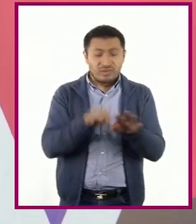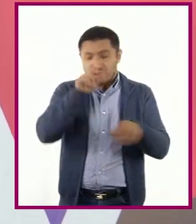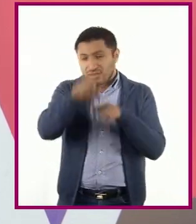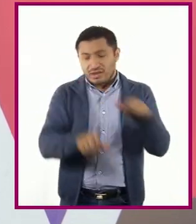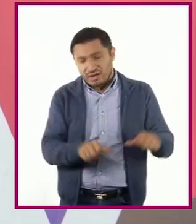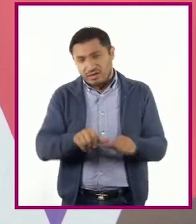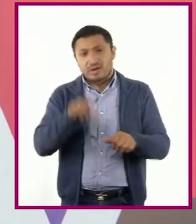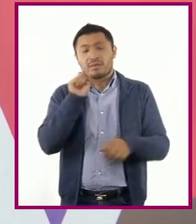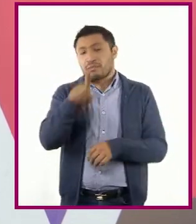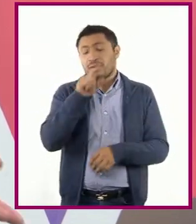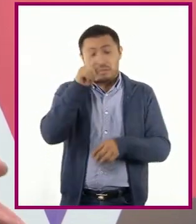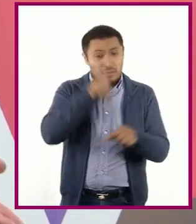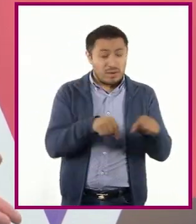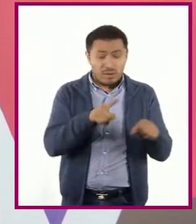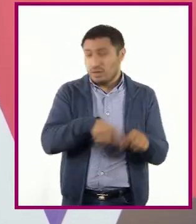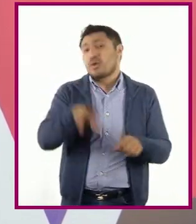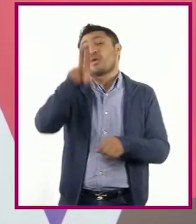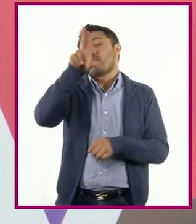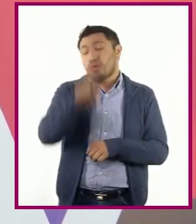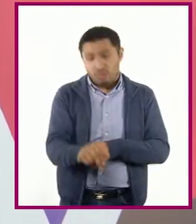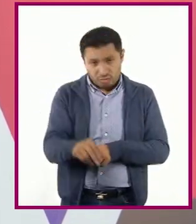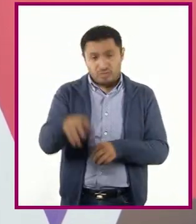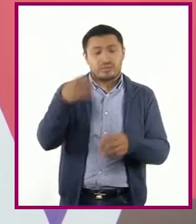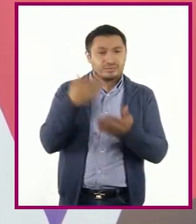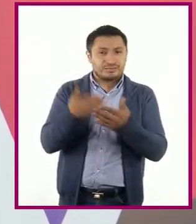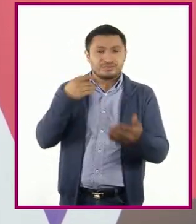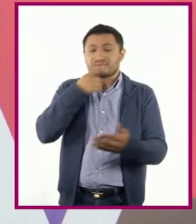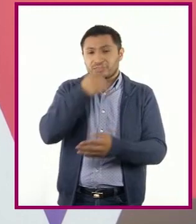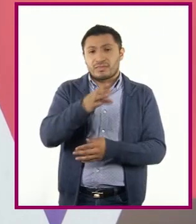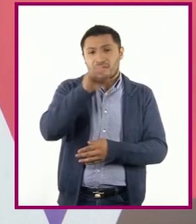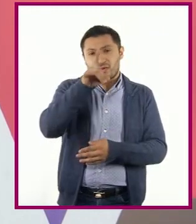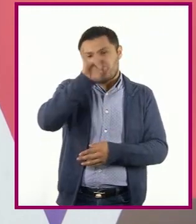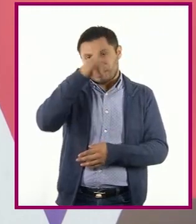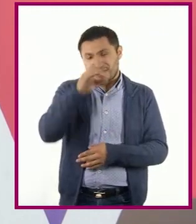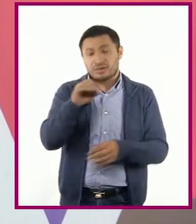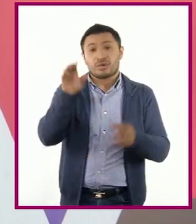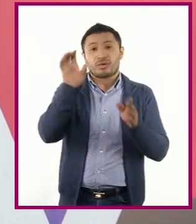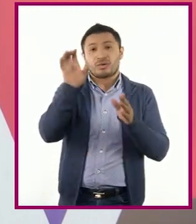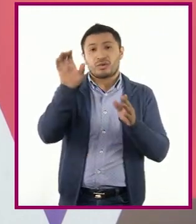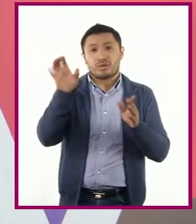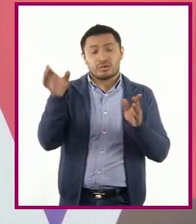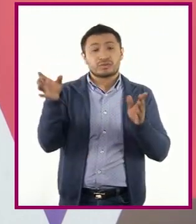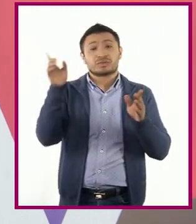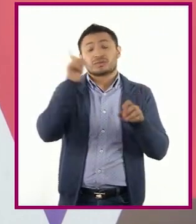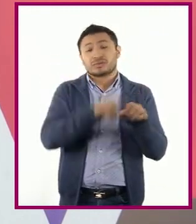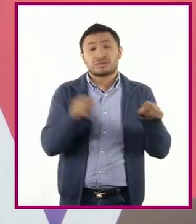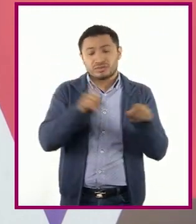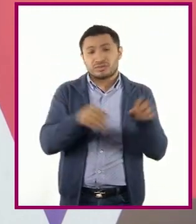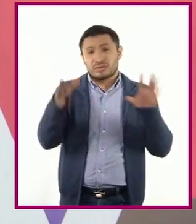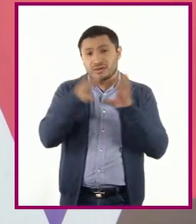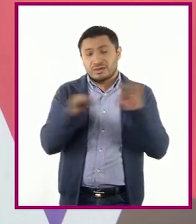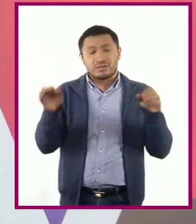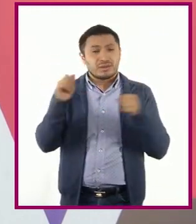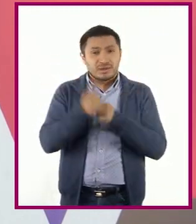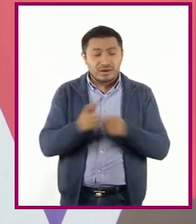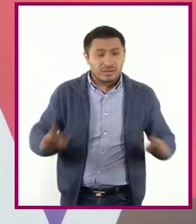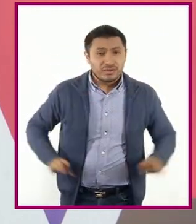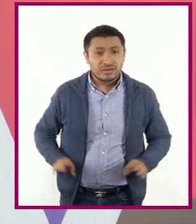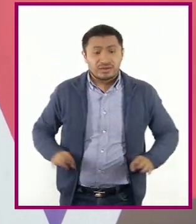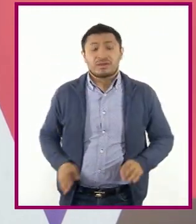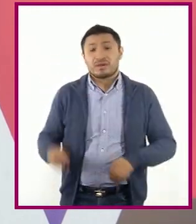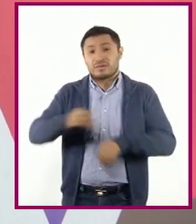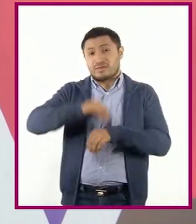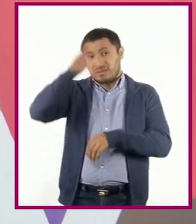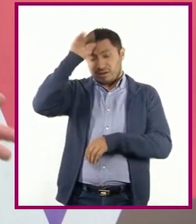tengan ese color. Como ya explicamos, el código de colores se usa para representar un elemento dado, como acuerdo